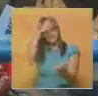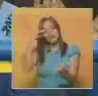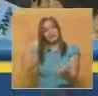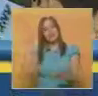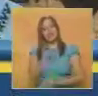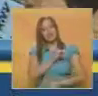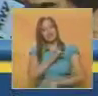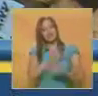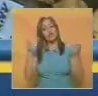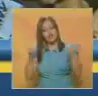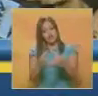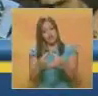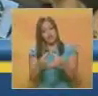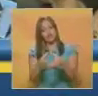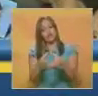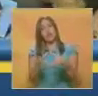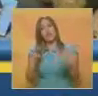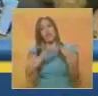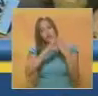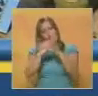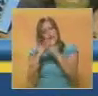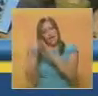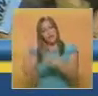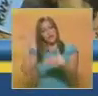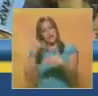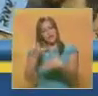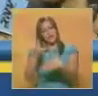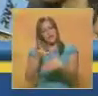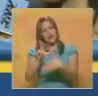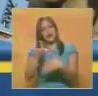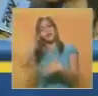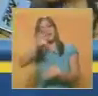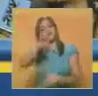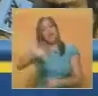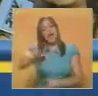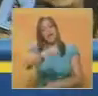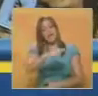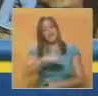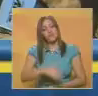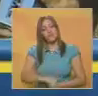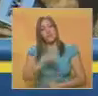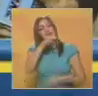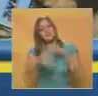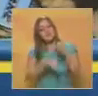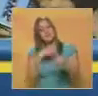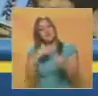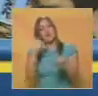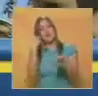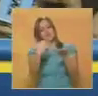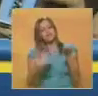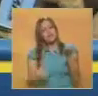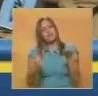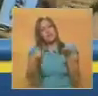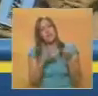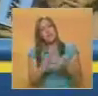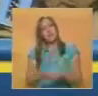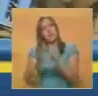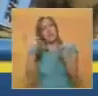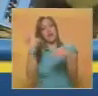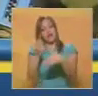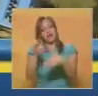se reunirá con sus homólogos de la comunidad de estados latinoamericanos y del caribe celac señaló que la agenda es la unión de américa